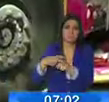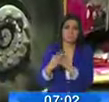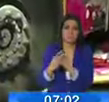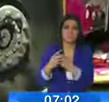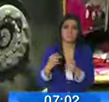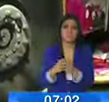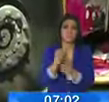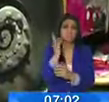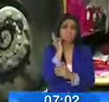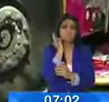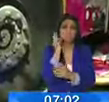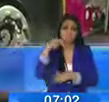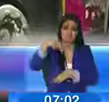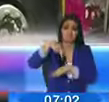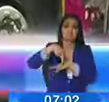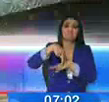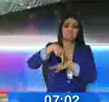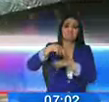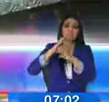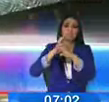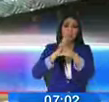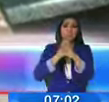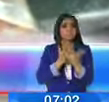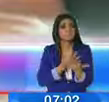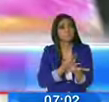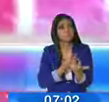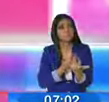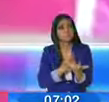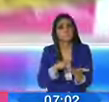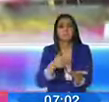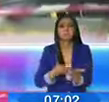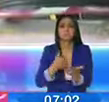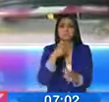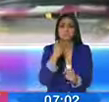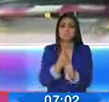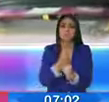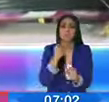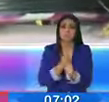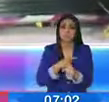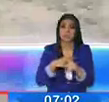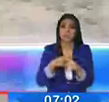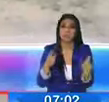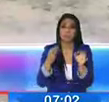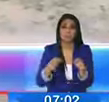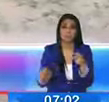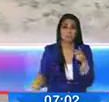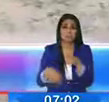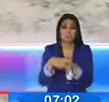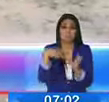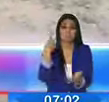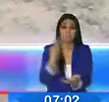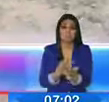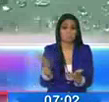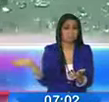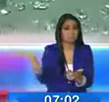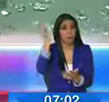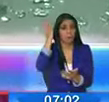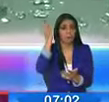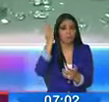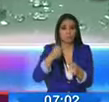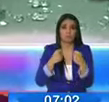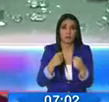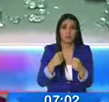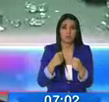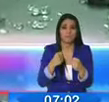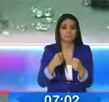como todos los días esperando en una parada del bus que los lleve hasta su lugar de trabajo pero la gravedad del golpe en la cabeza hizo que con el pasar de los diez